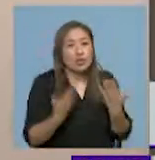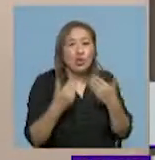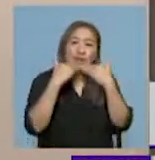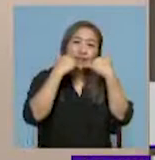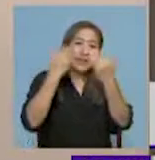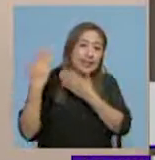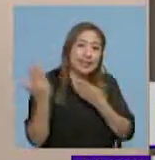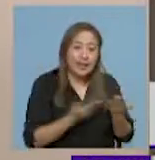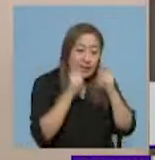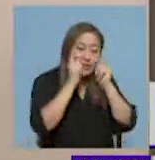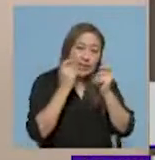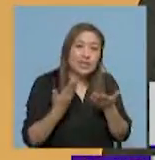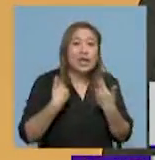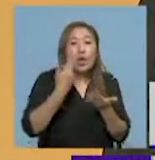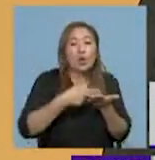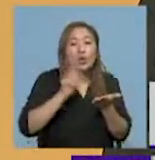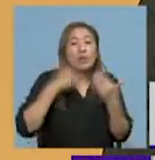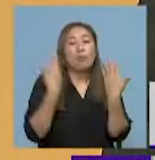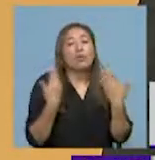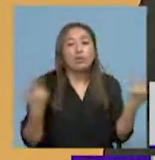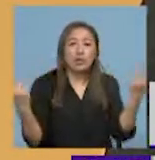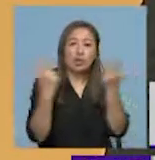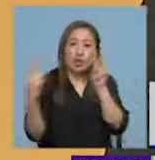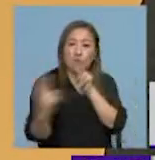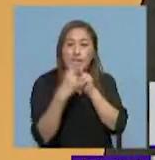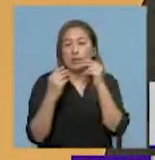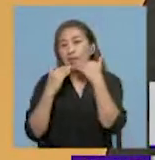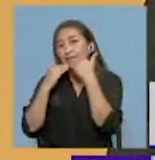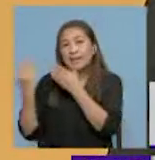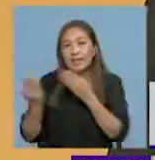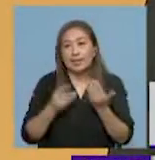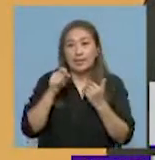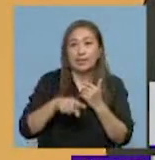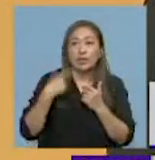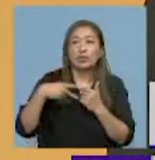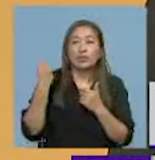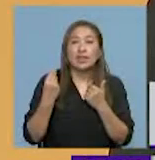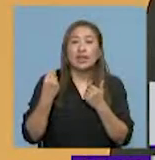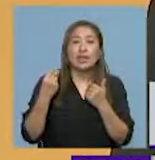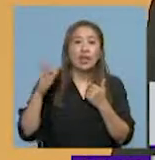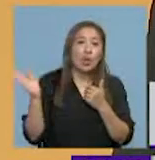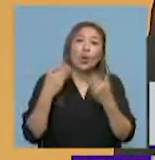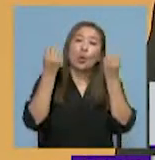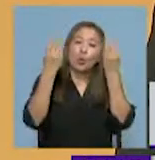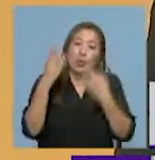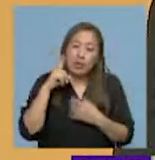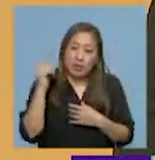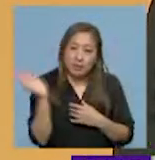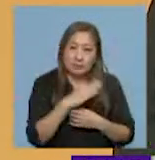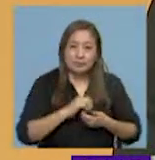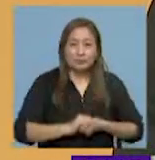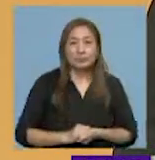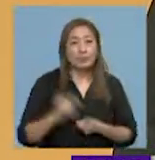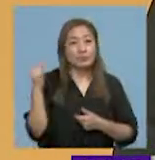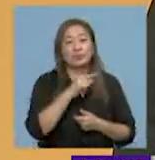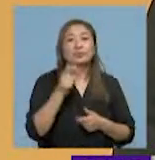por su visita y en cualquier momento volveremos a reencontrar muchas gracias yo les agradezco a ustedes que tengan todos ustedes muy buenos días las